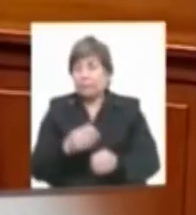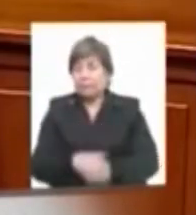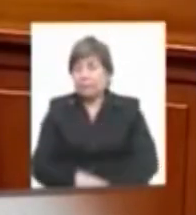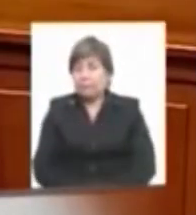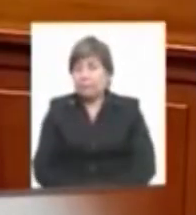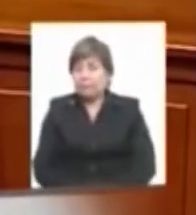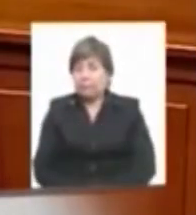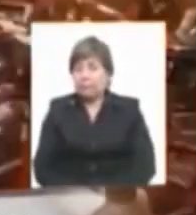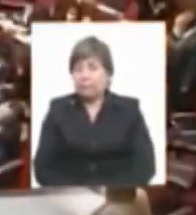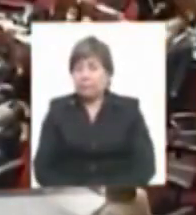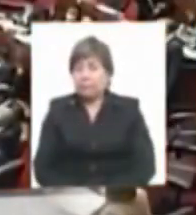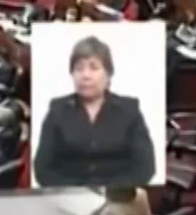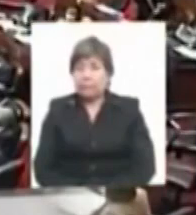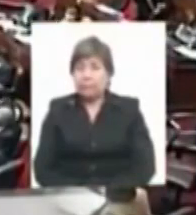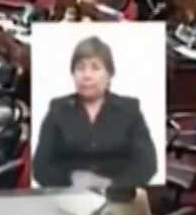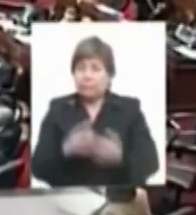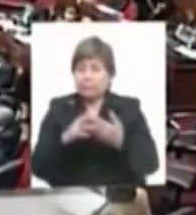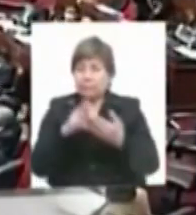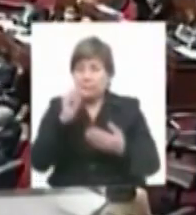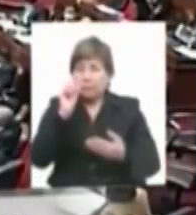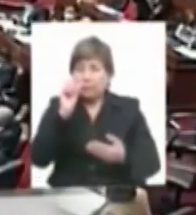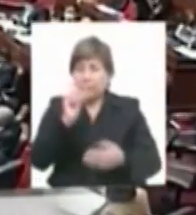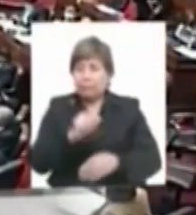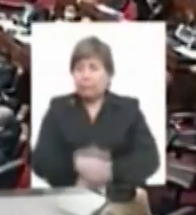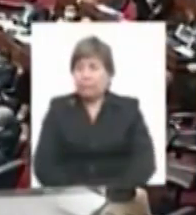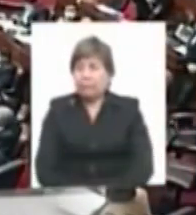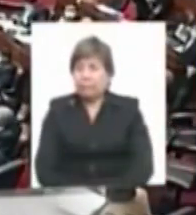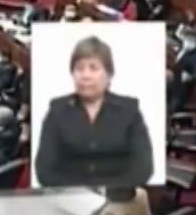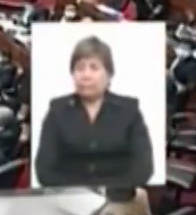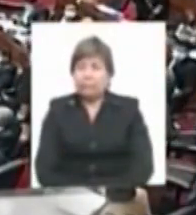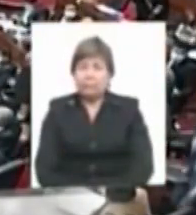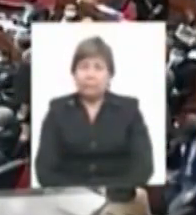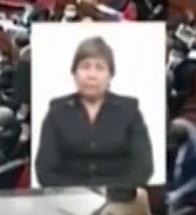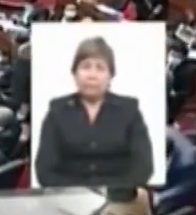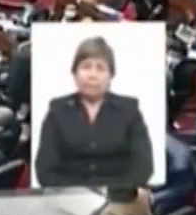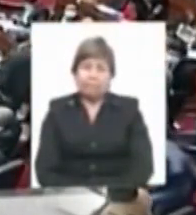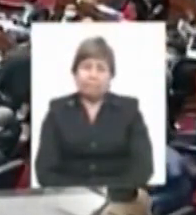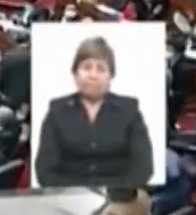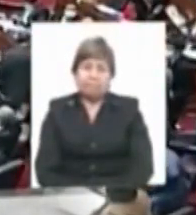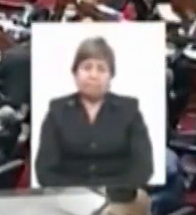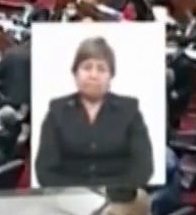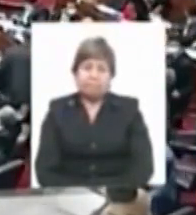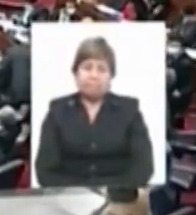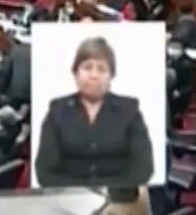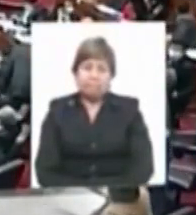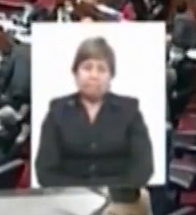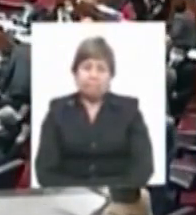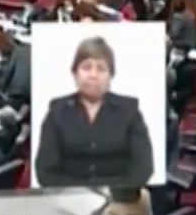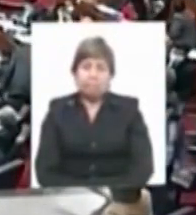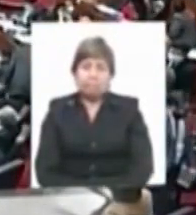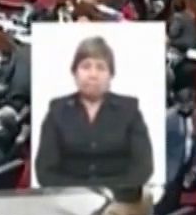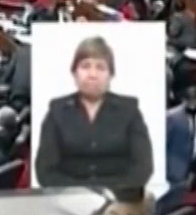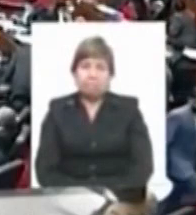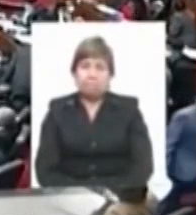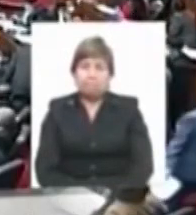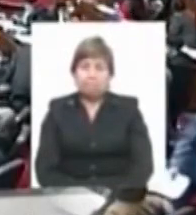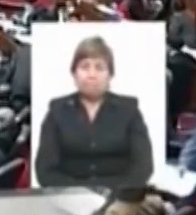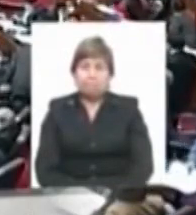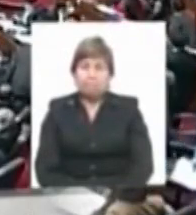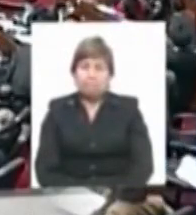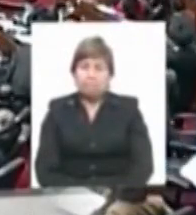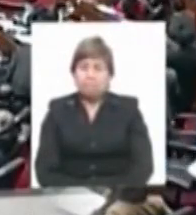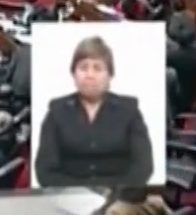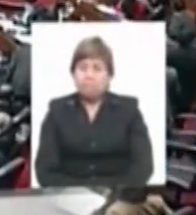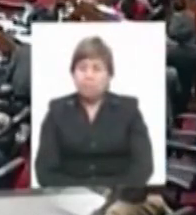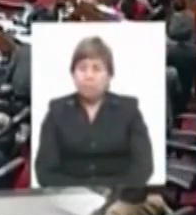una acción de Amparo Por decirlo de algún ante del Congreso porque había un intento de